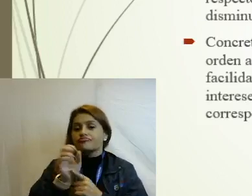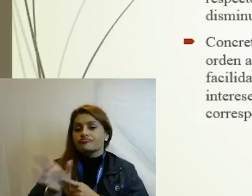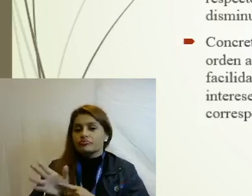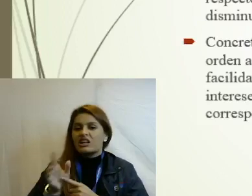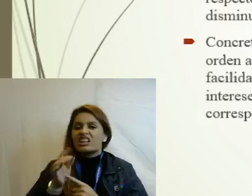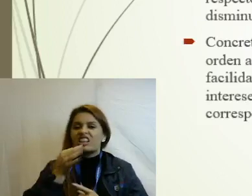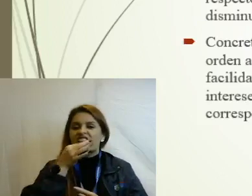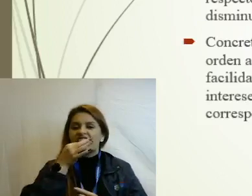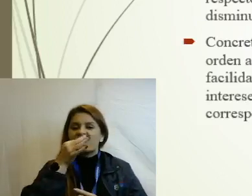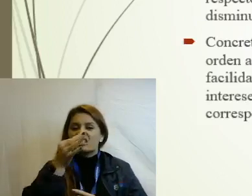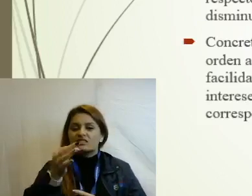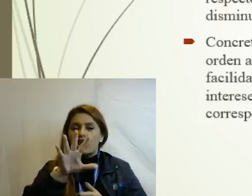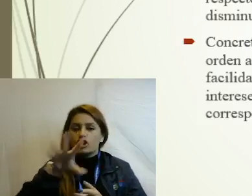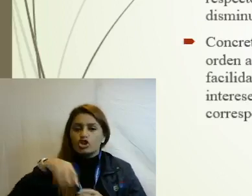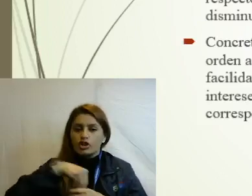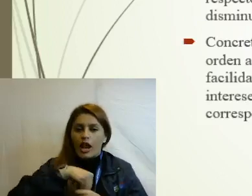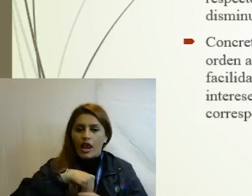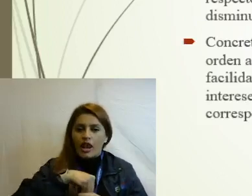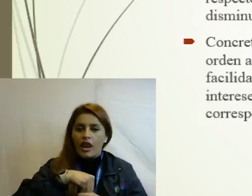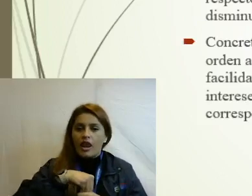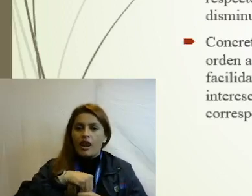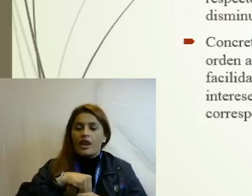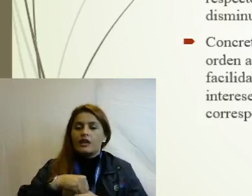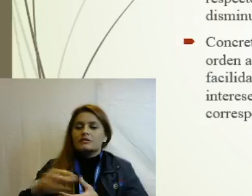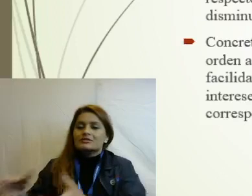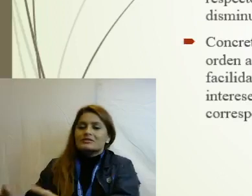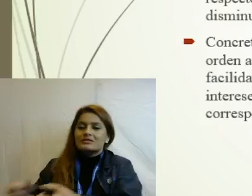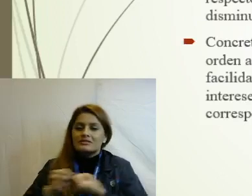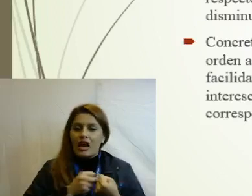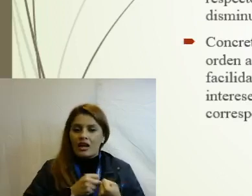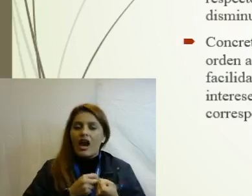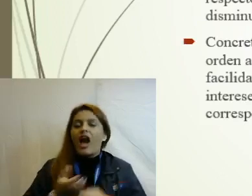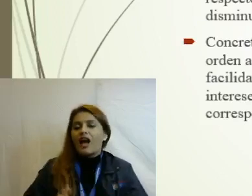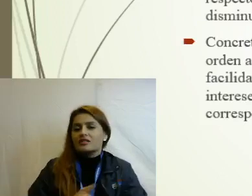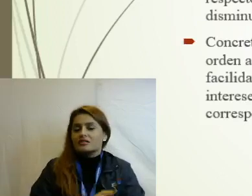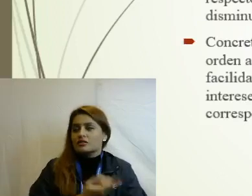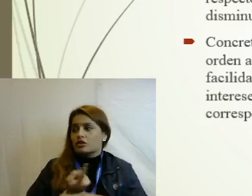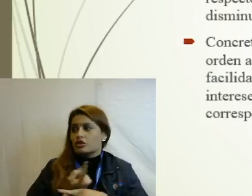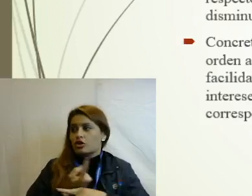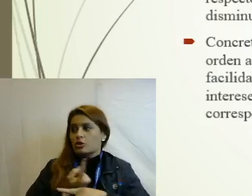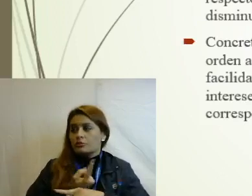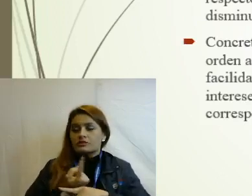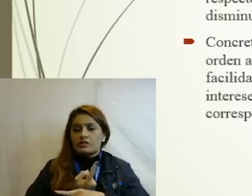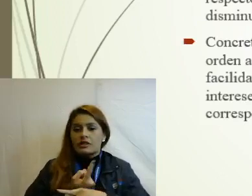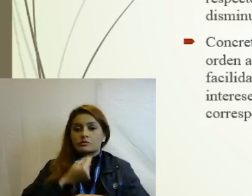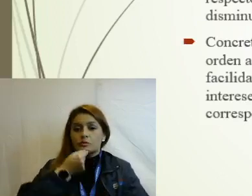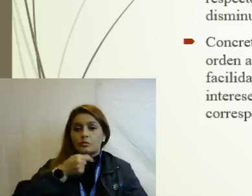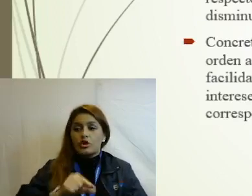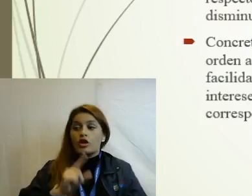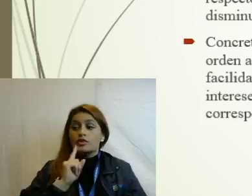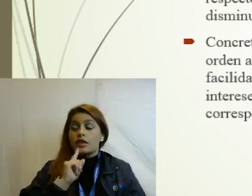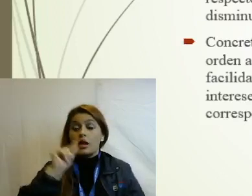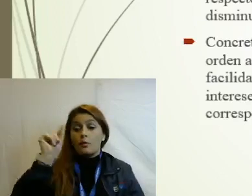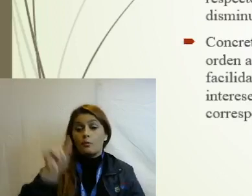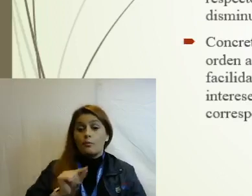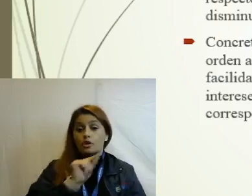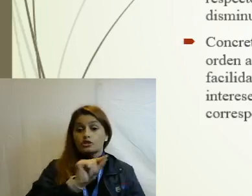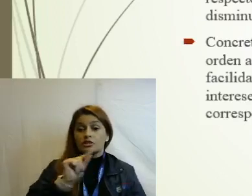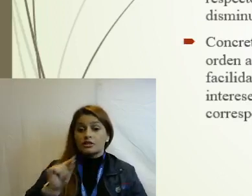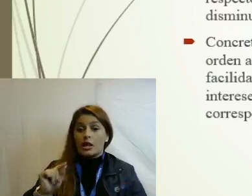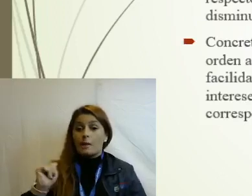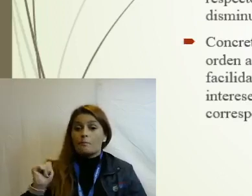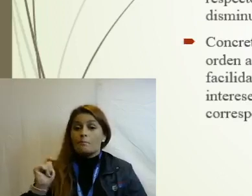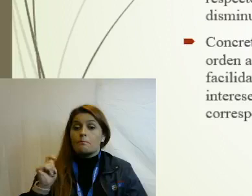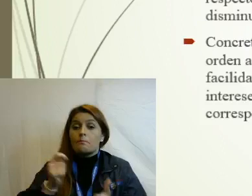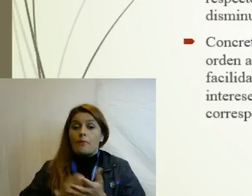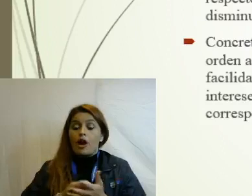están exentos del costo total del retiro, que tiene que ver con lo que estábamos conversando recientemente, y hay un porcentaje de no pago amplio,